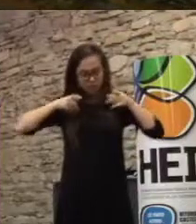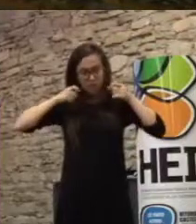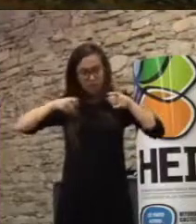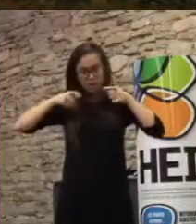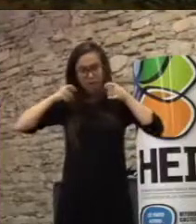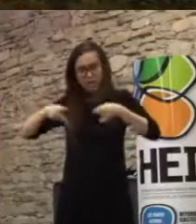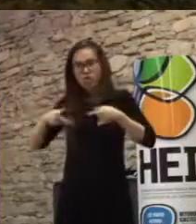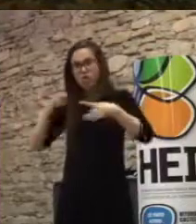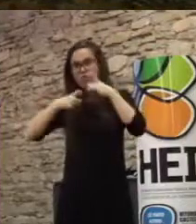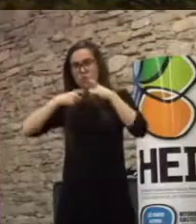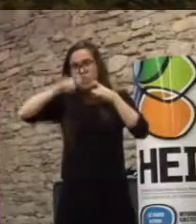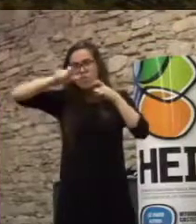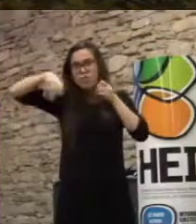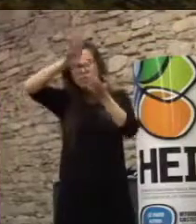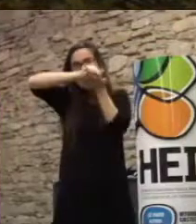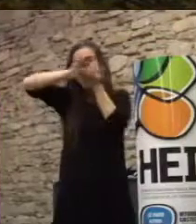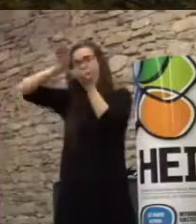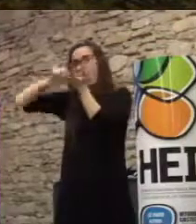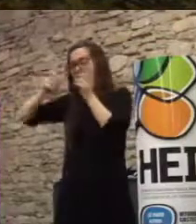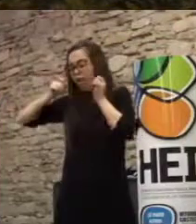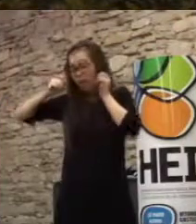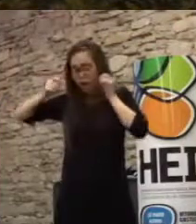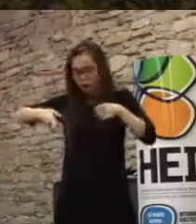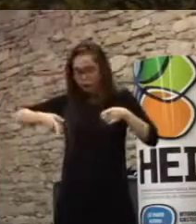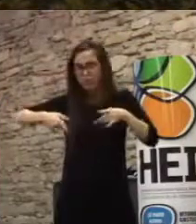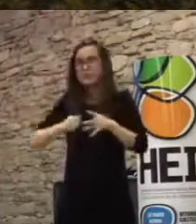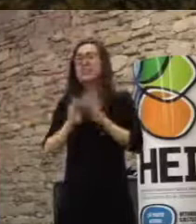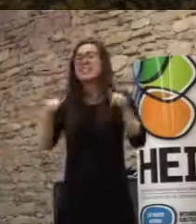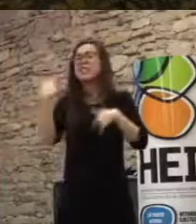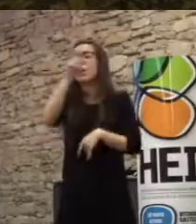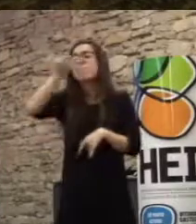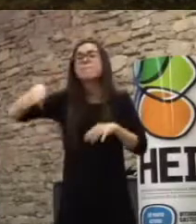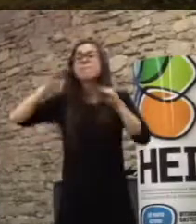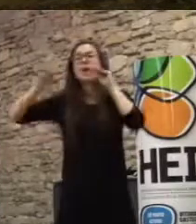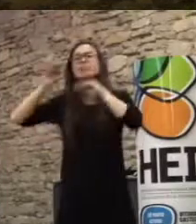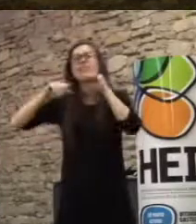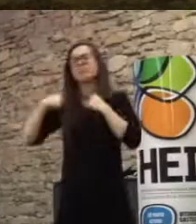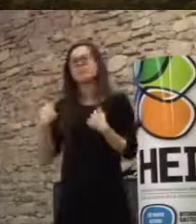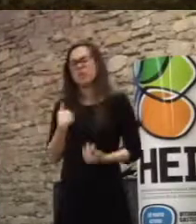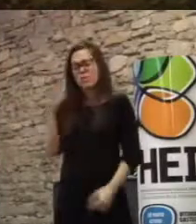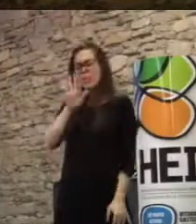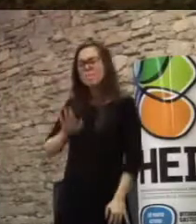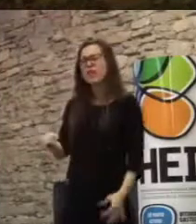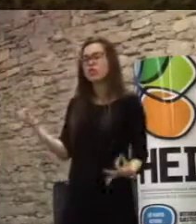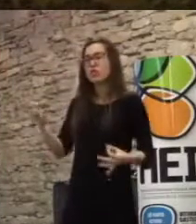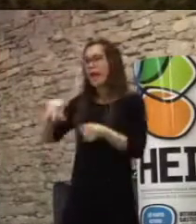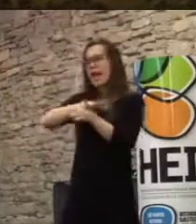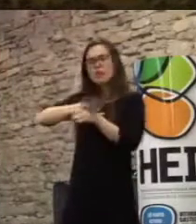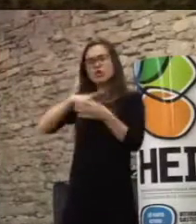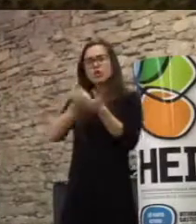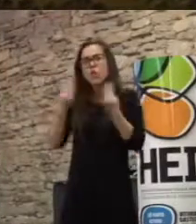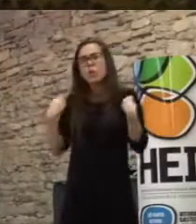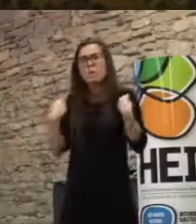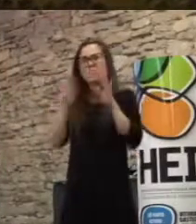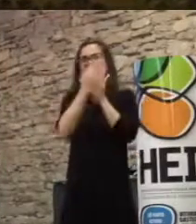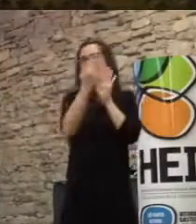personas penséis la idea así que preguntarle a la gente cómo soy yo como para ti en todos los aspectos de tu vida como soy yo como